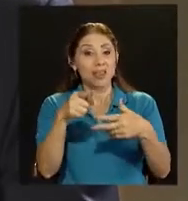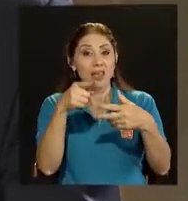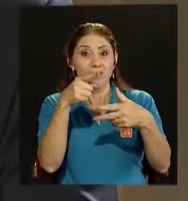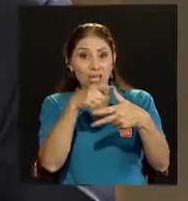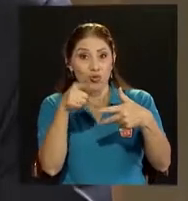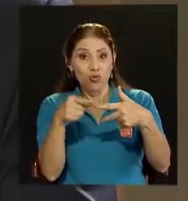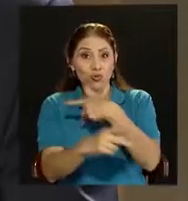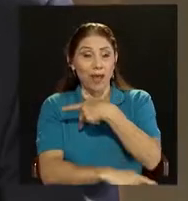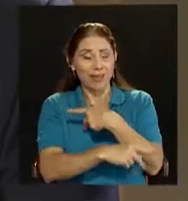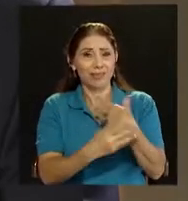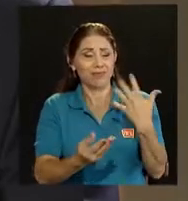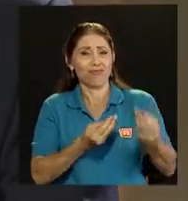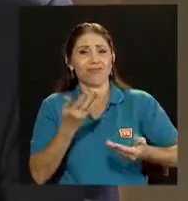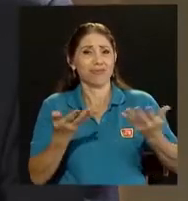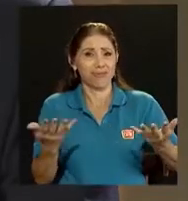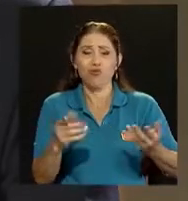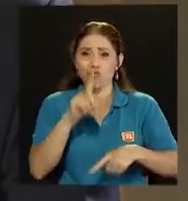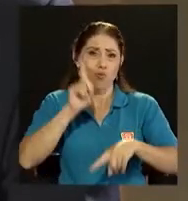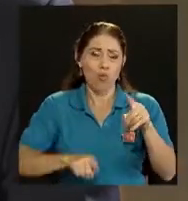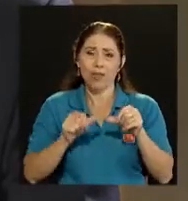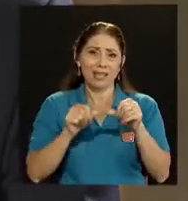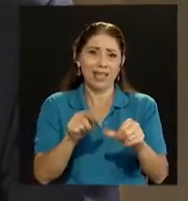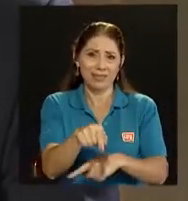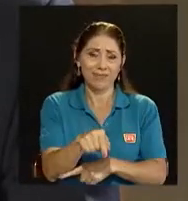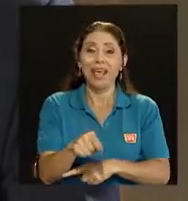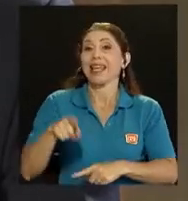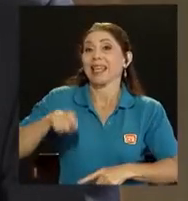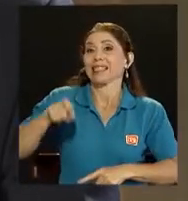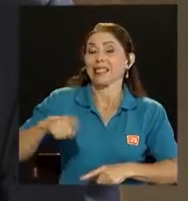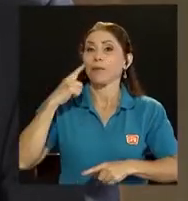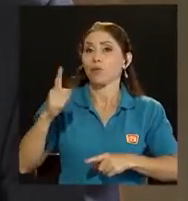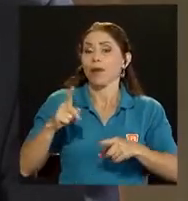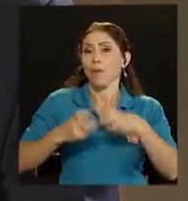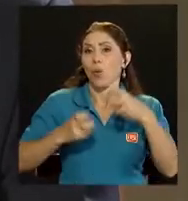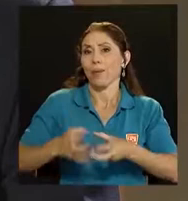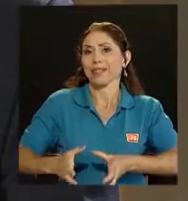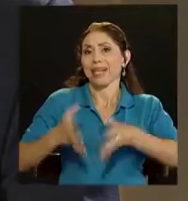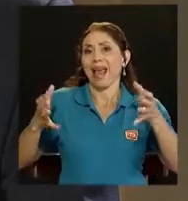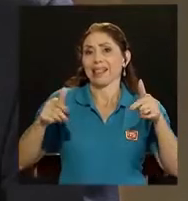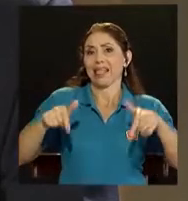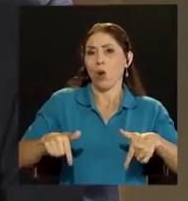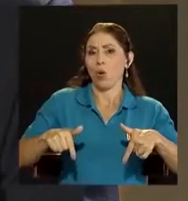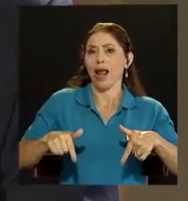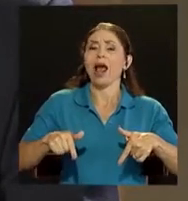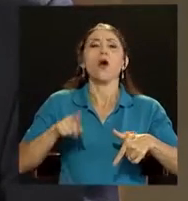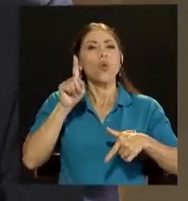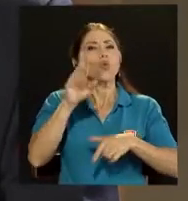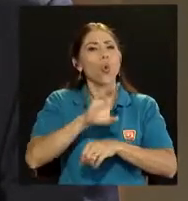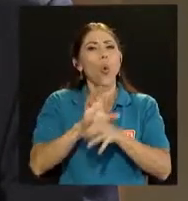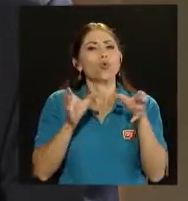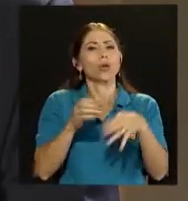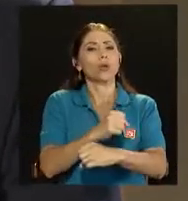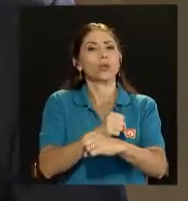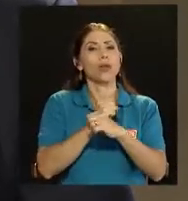Necesitamos para los grandes problemas de hoy en día un consejo que sí corresponde a la realidad de hoy